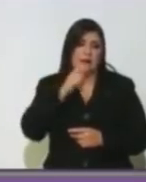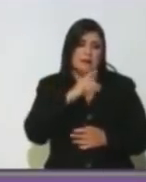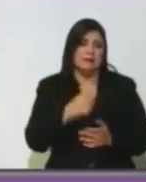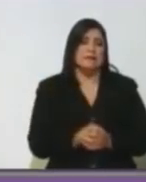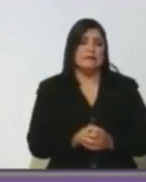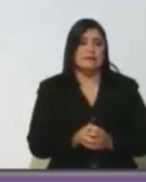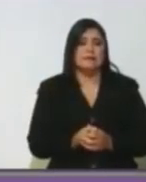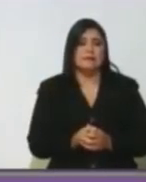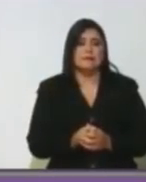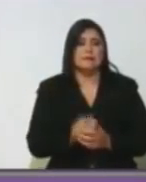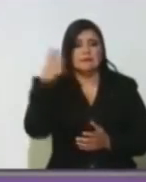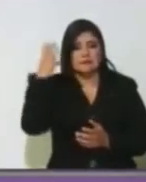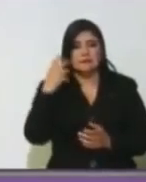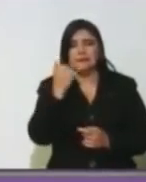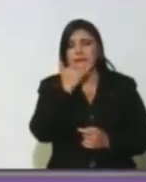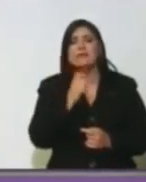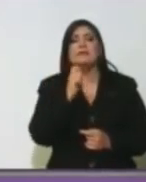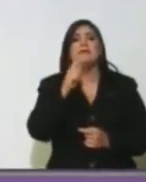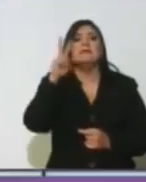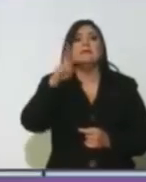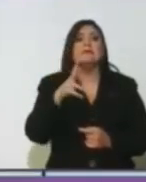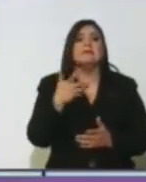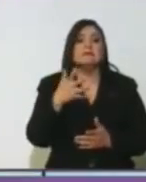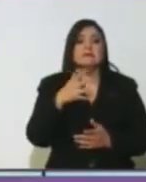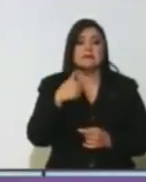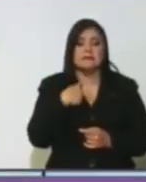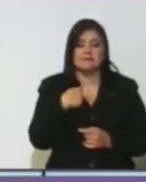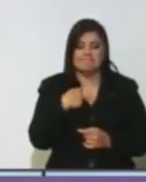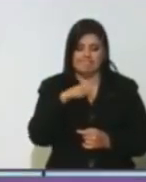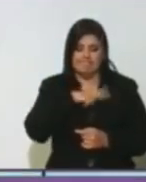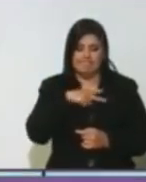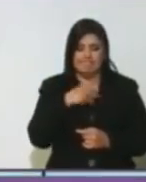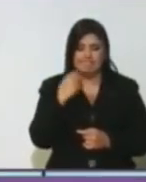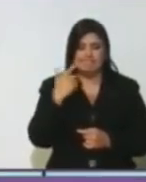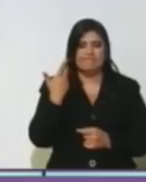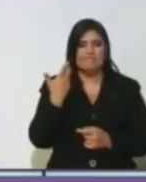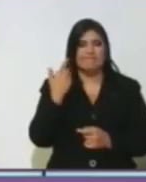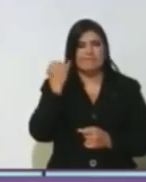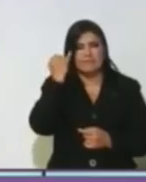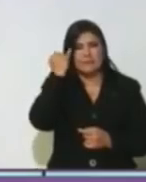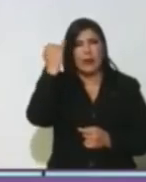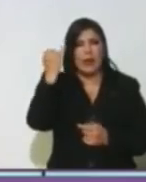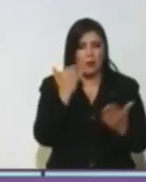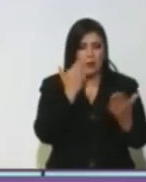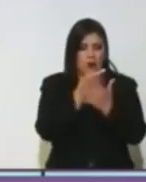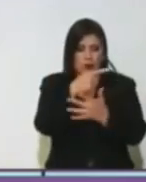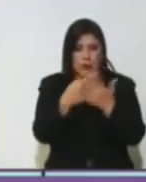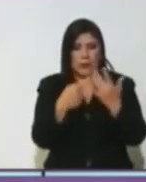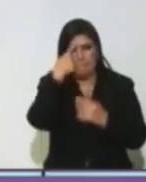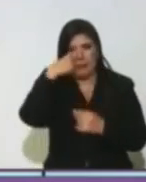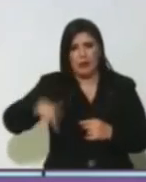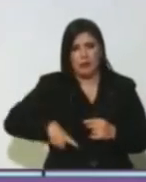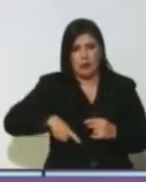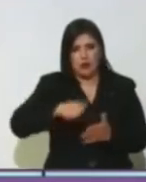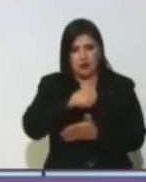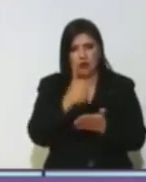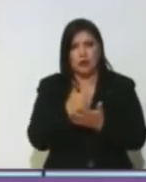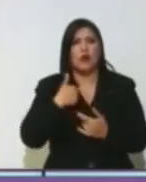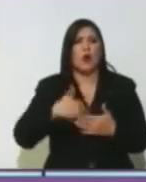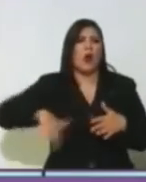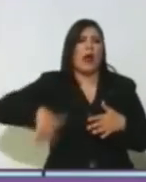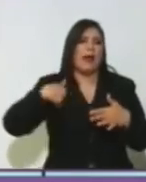loren pues bueno puestas durante mi primer gobierno ciudadano ya lo haya